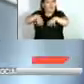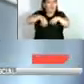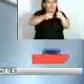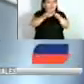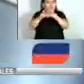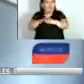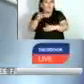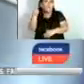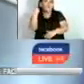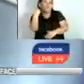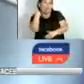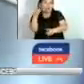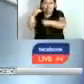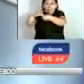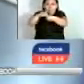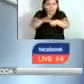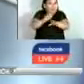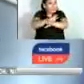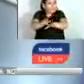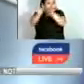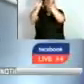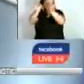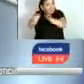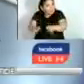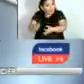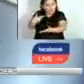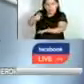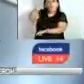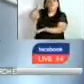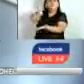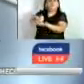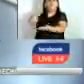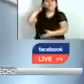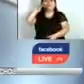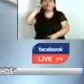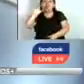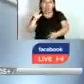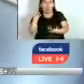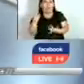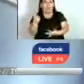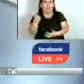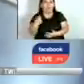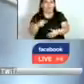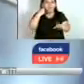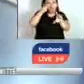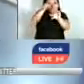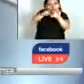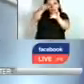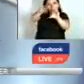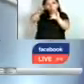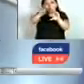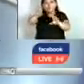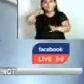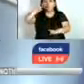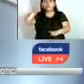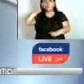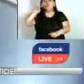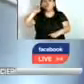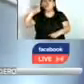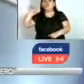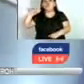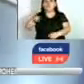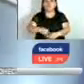falta del escrutinio definitivo y certificación del Tribunal Supremo Electoral. Con gráficos de Jimmy López, un informe de